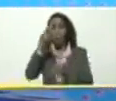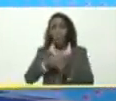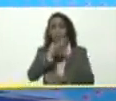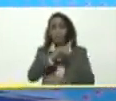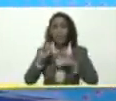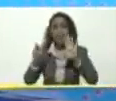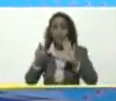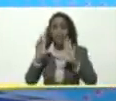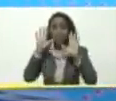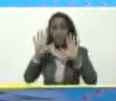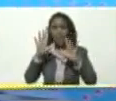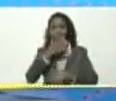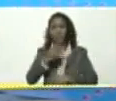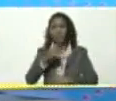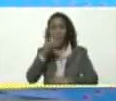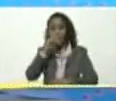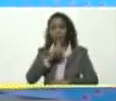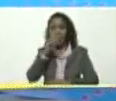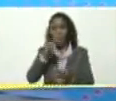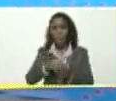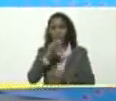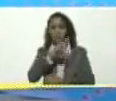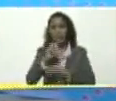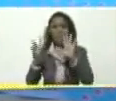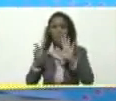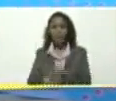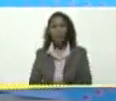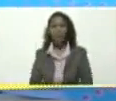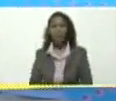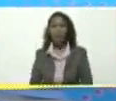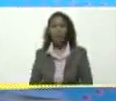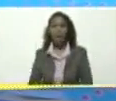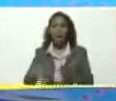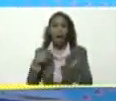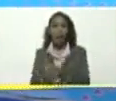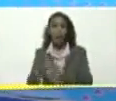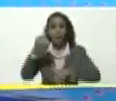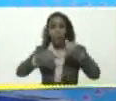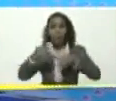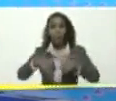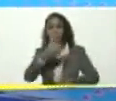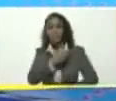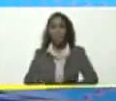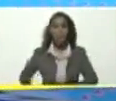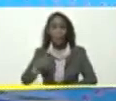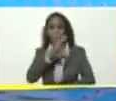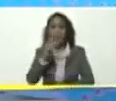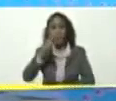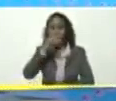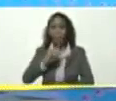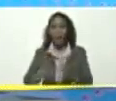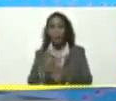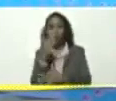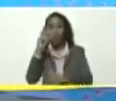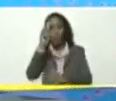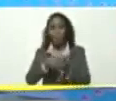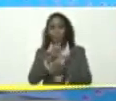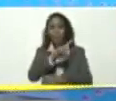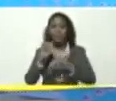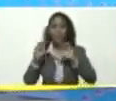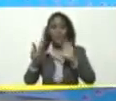2017, del 10 de diciembre del año 2017, a la elección presidencial del 20 de mayo de 2017.